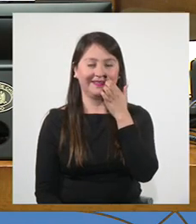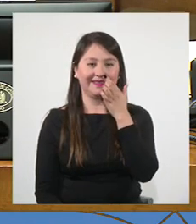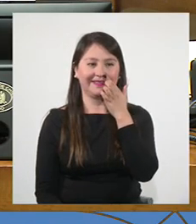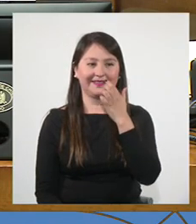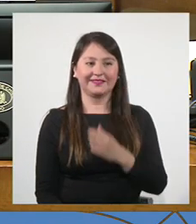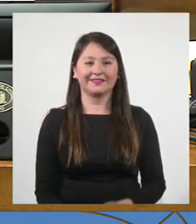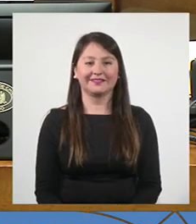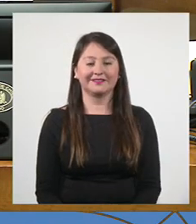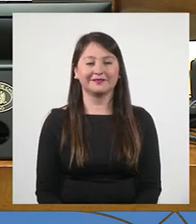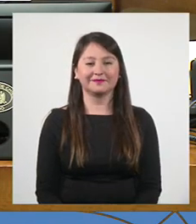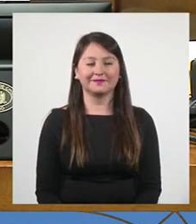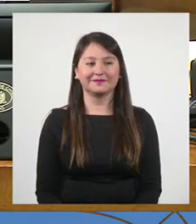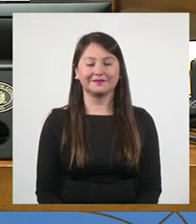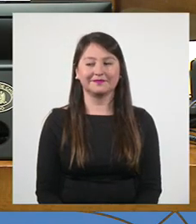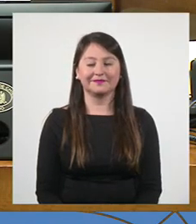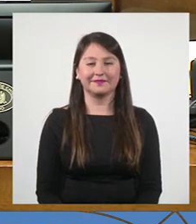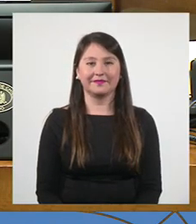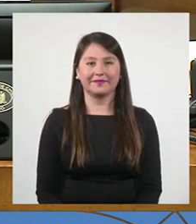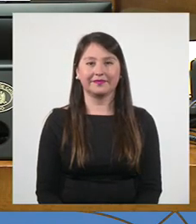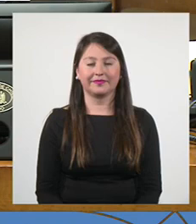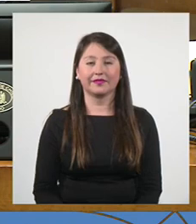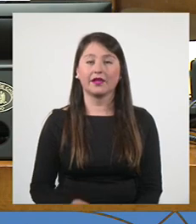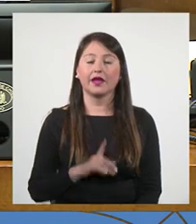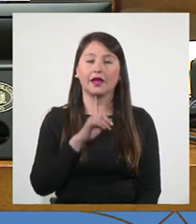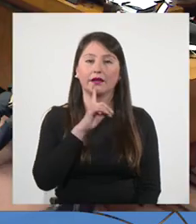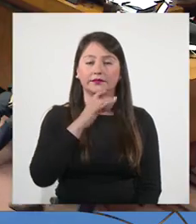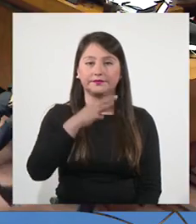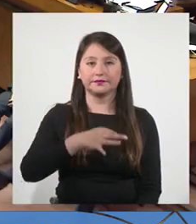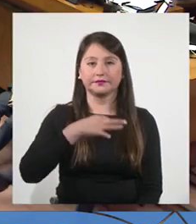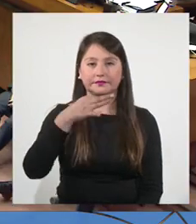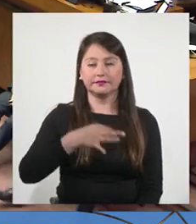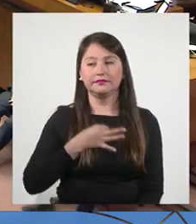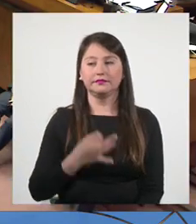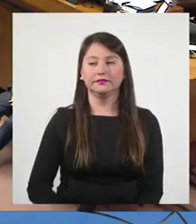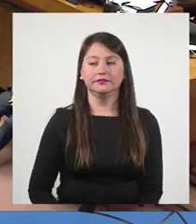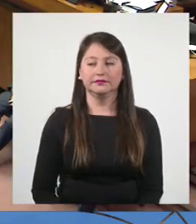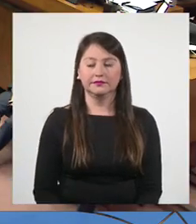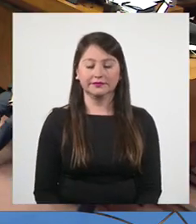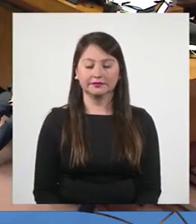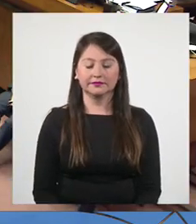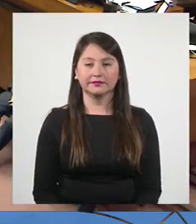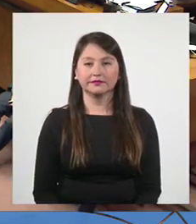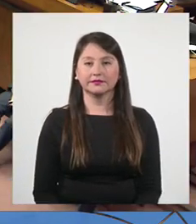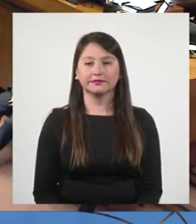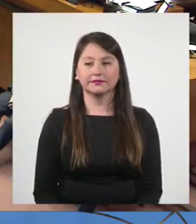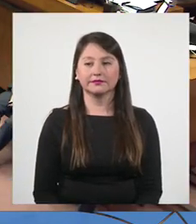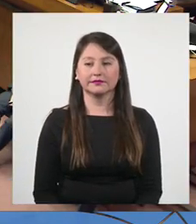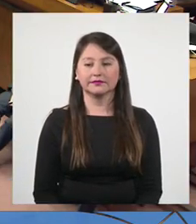Se ofrece la palabra.